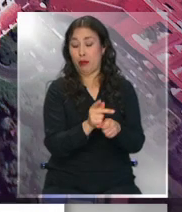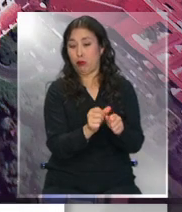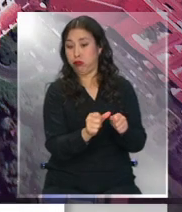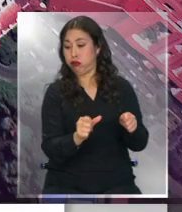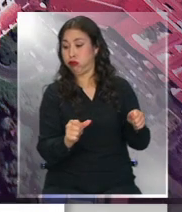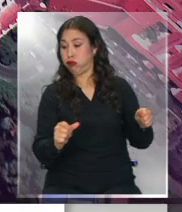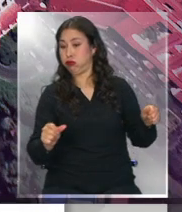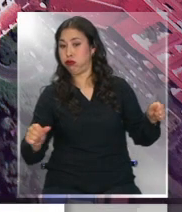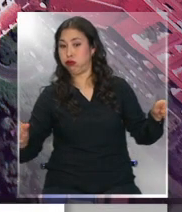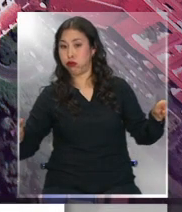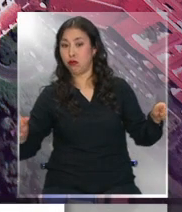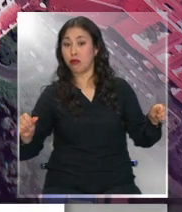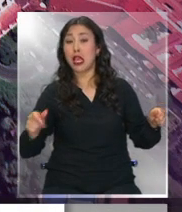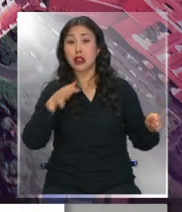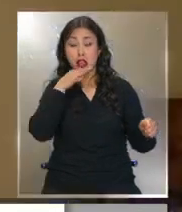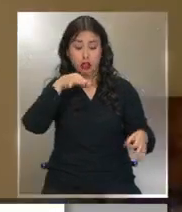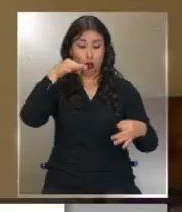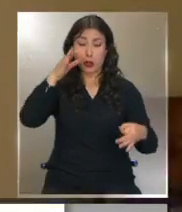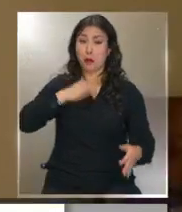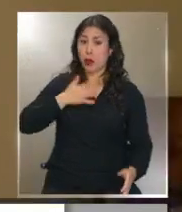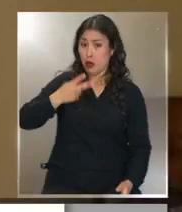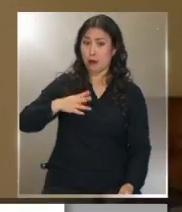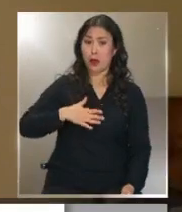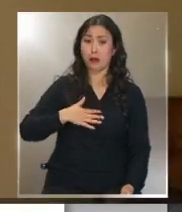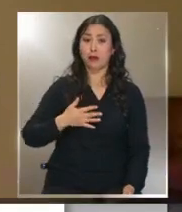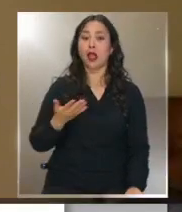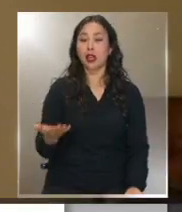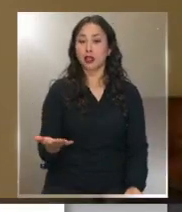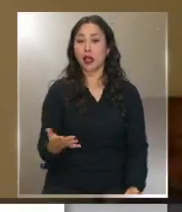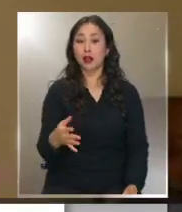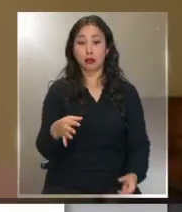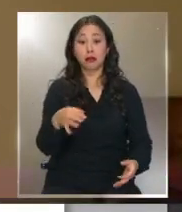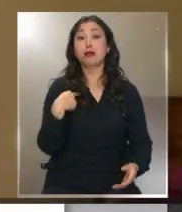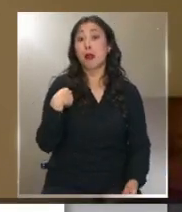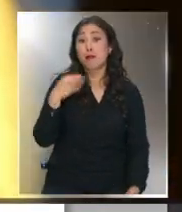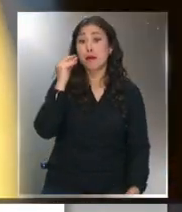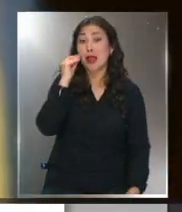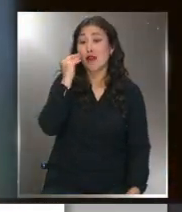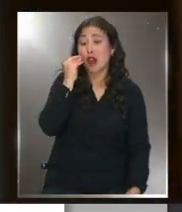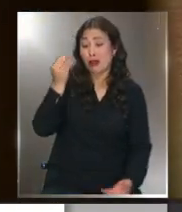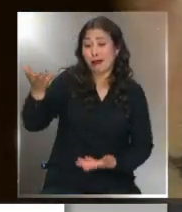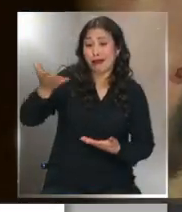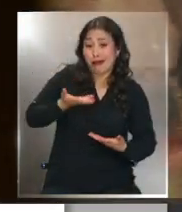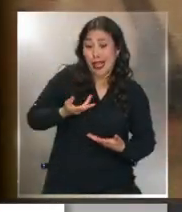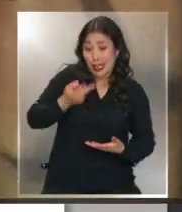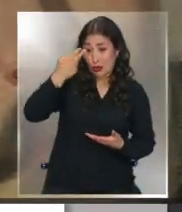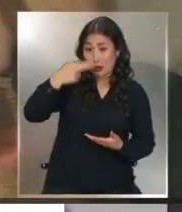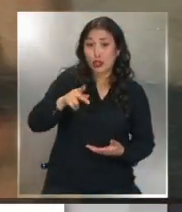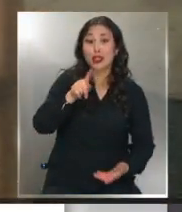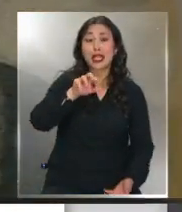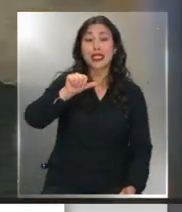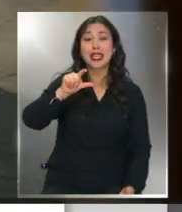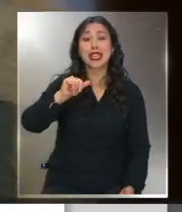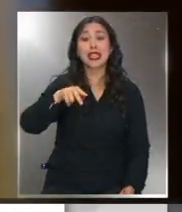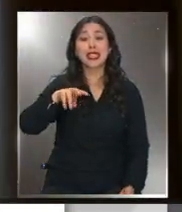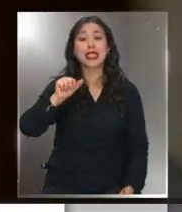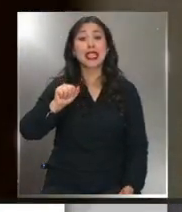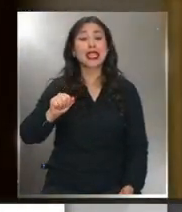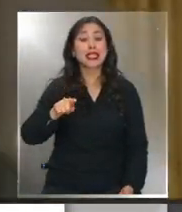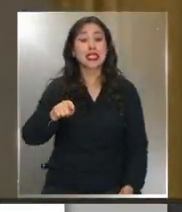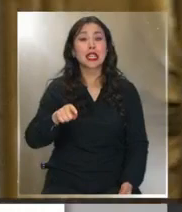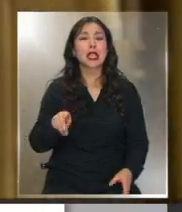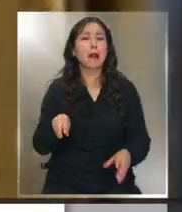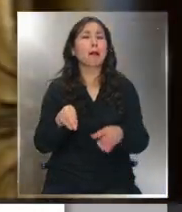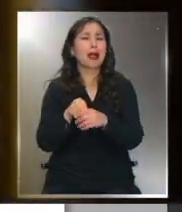mano ella defiende como propios. Bueno, esta es la posición efectiva de mi abuelo, y mi abuelo era dueño de toda Salina, que es una parte de